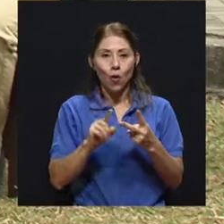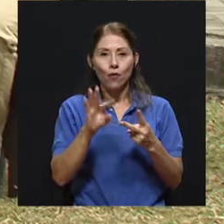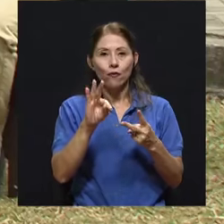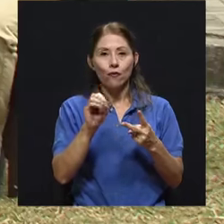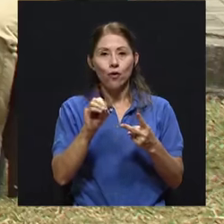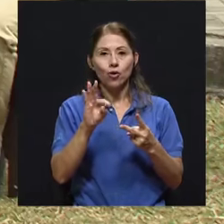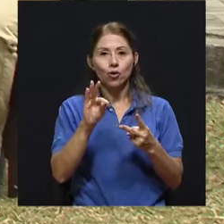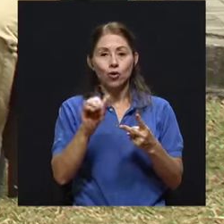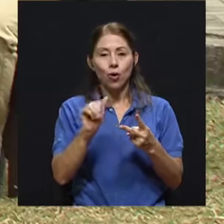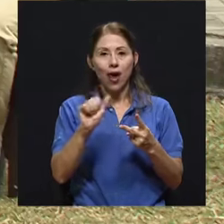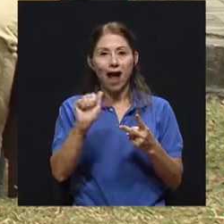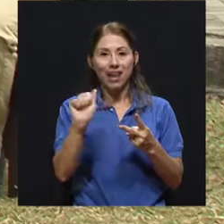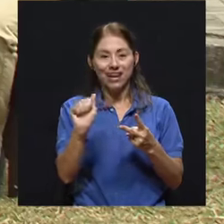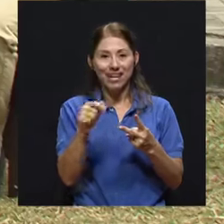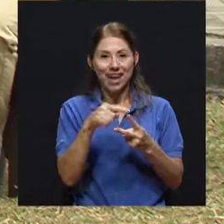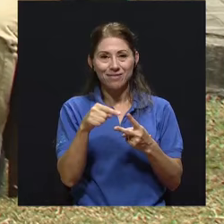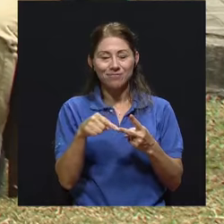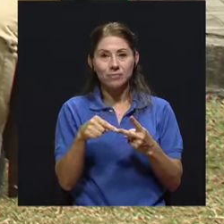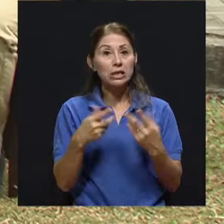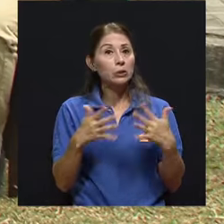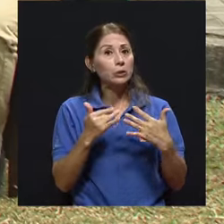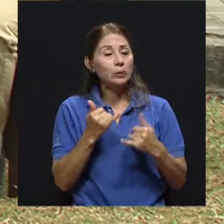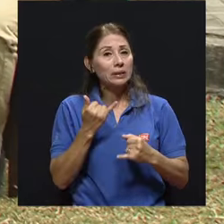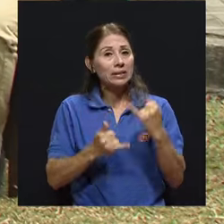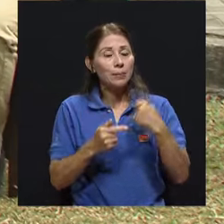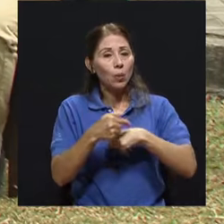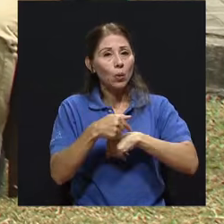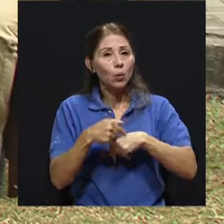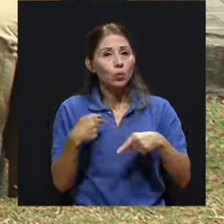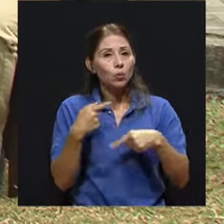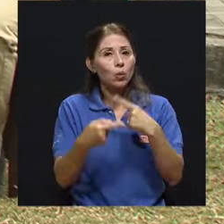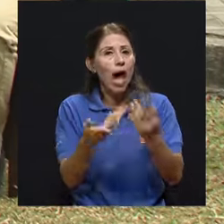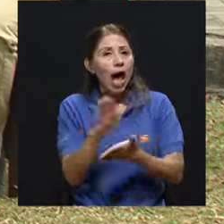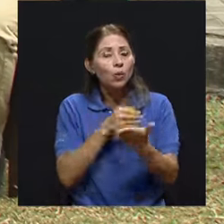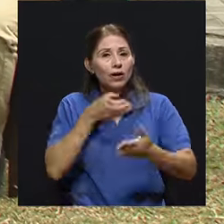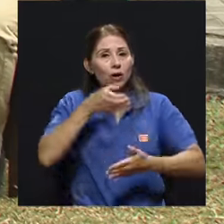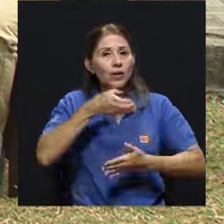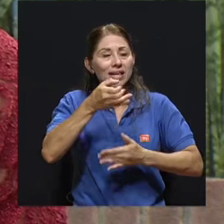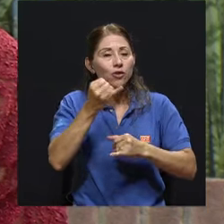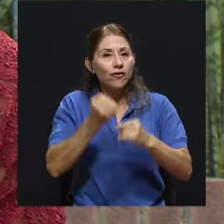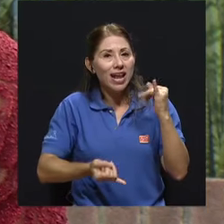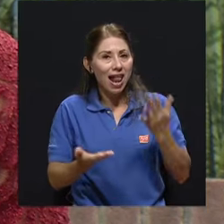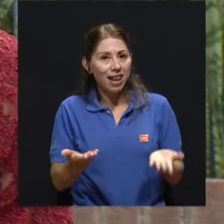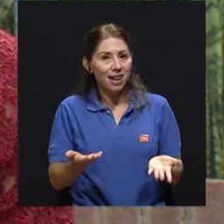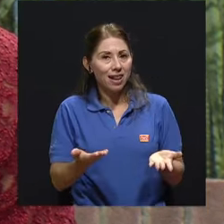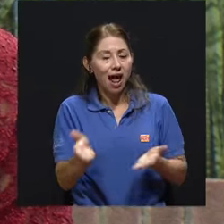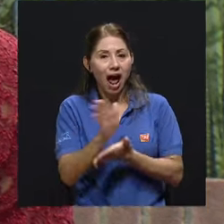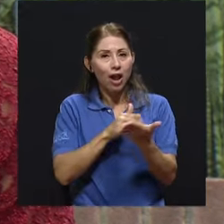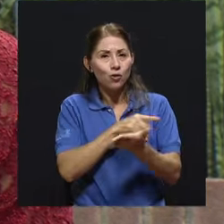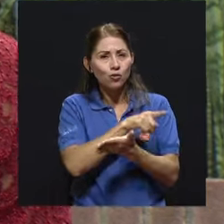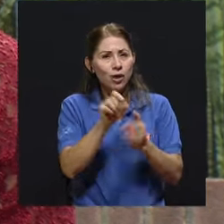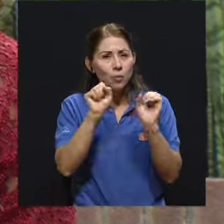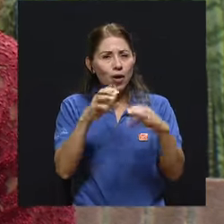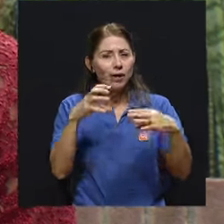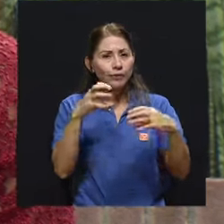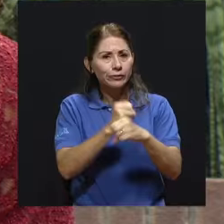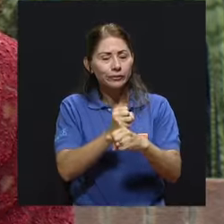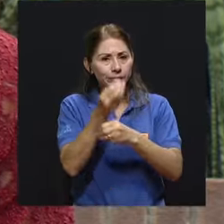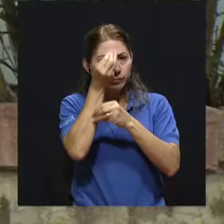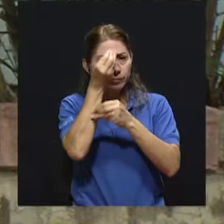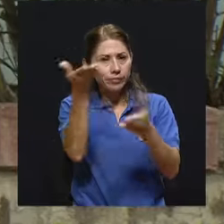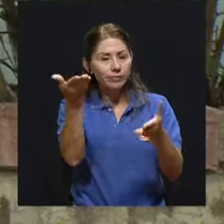nos está ganando en esta conversación y sería muy oportuno una recomendación final o si algo se nos escapó en esta conversación, que usted lo pueda retomar en este